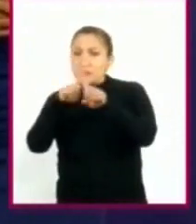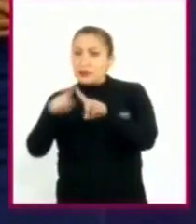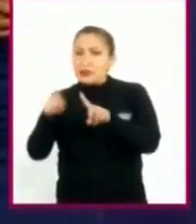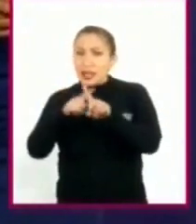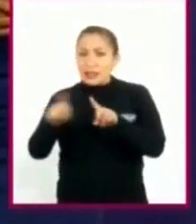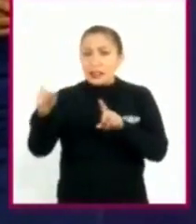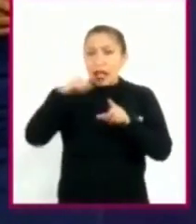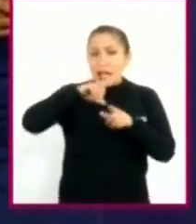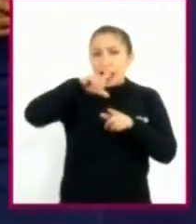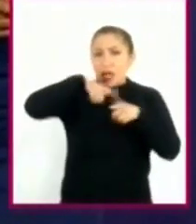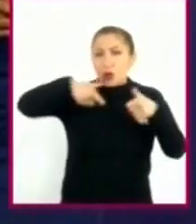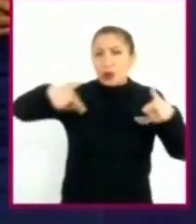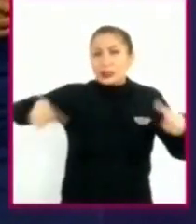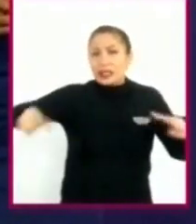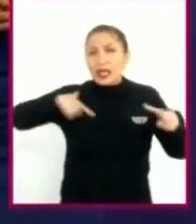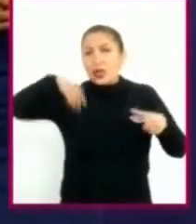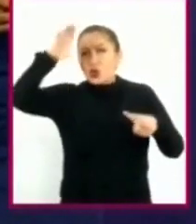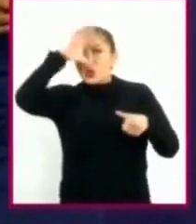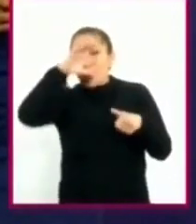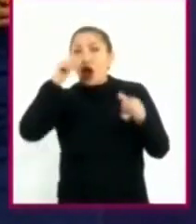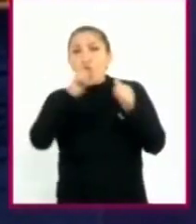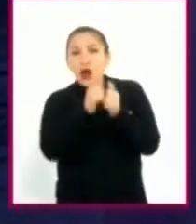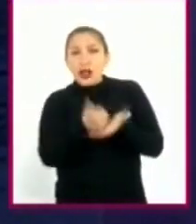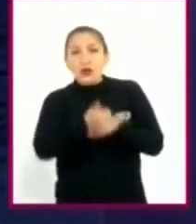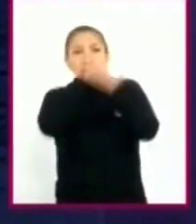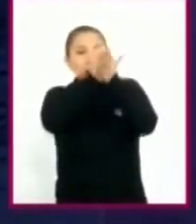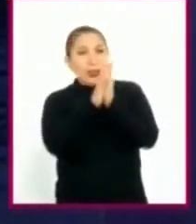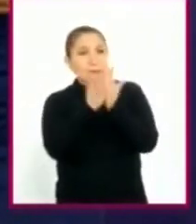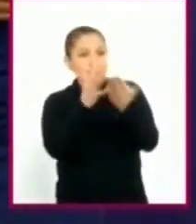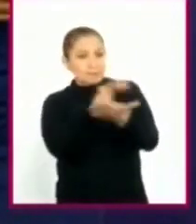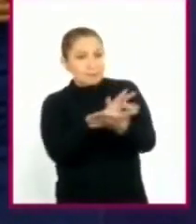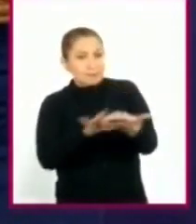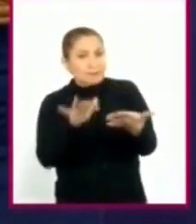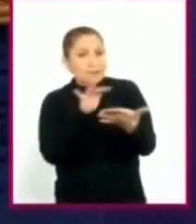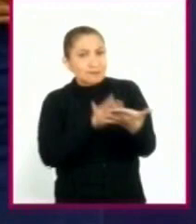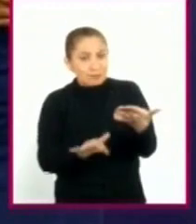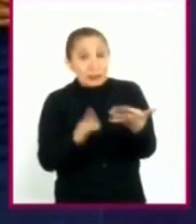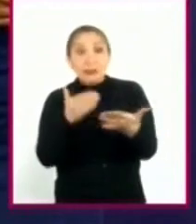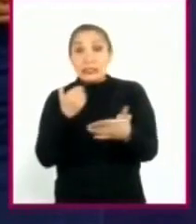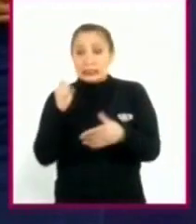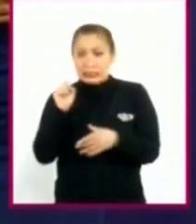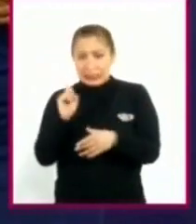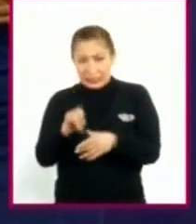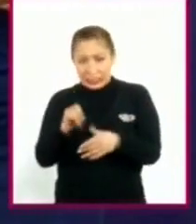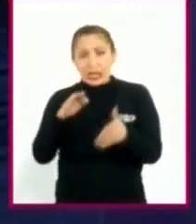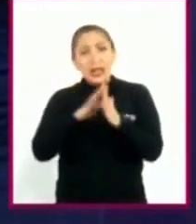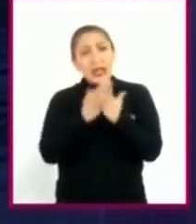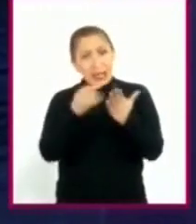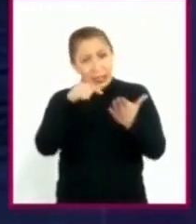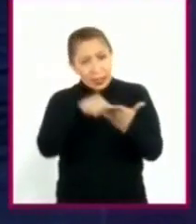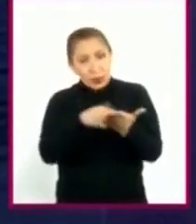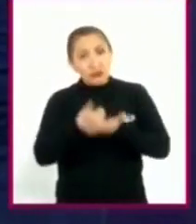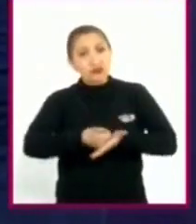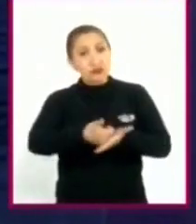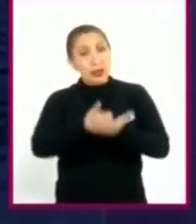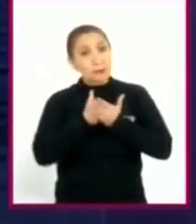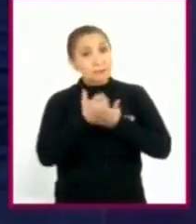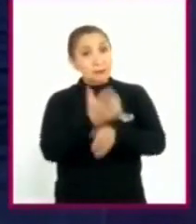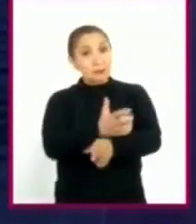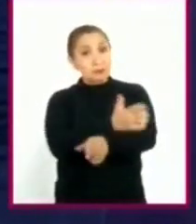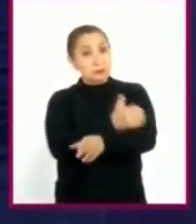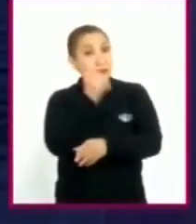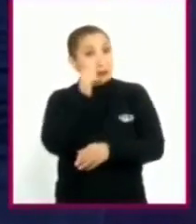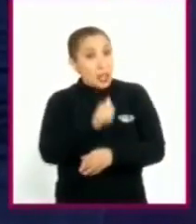y cultural a través de la literatura. Ahora bien, los libros se han convertido en nuestros grandes